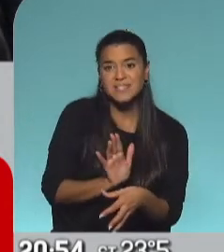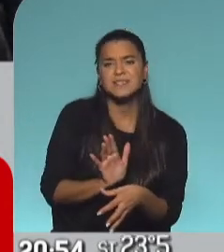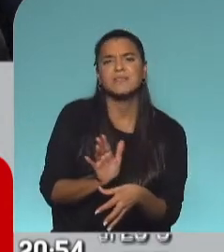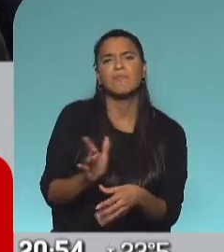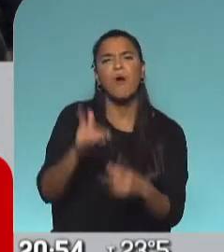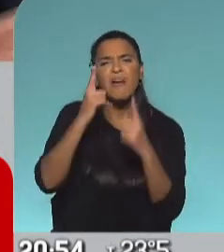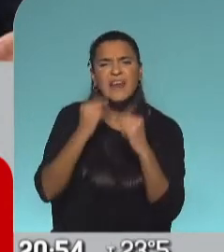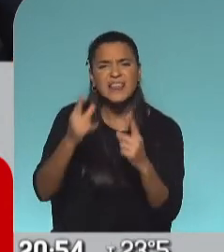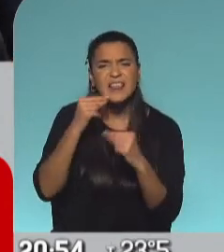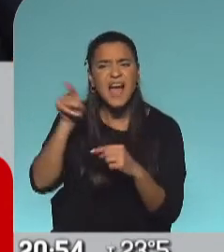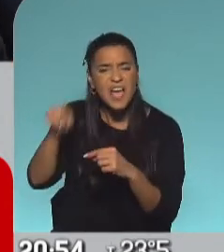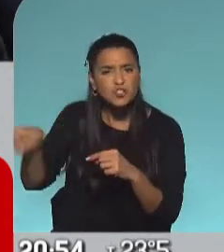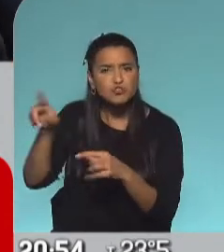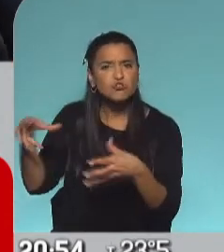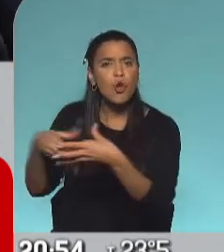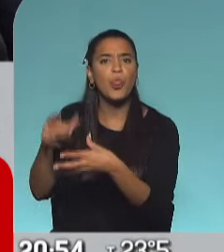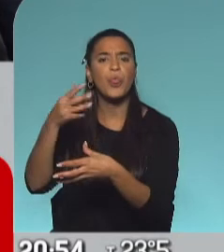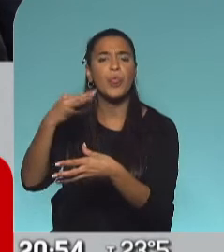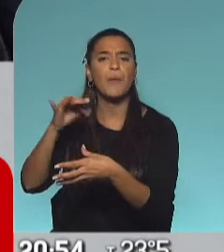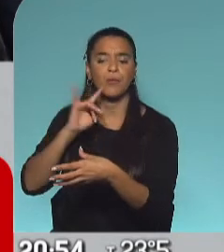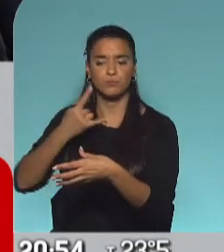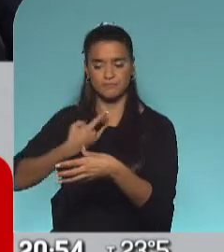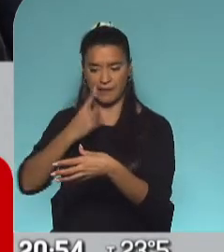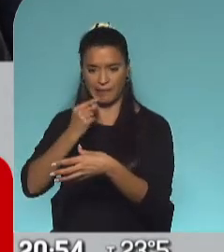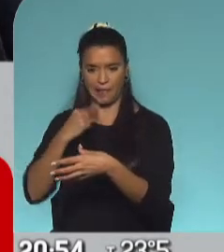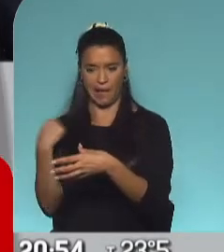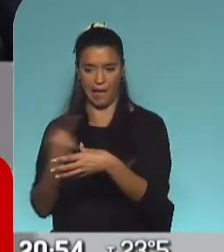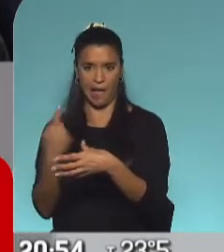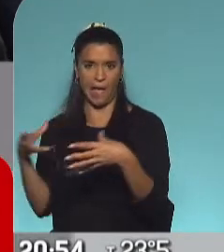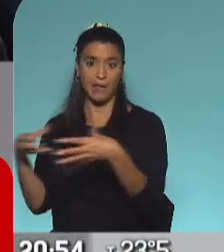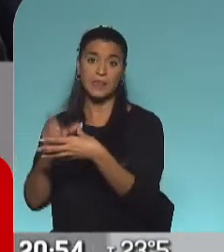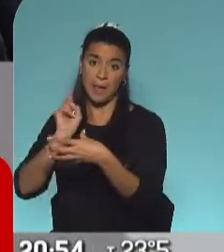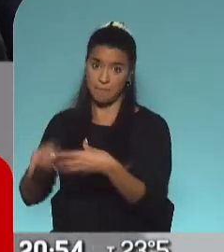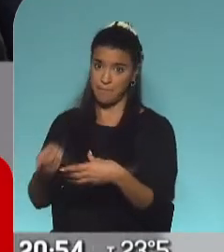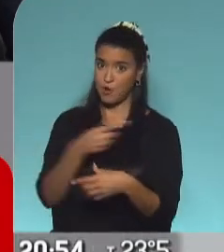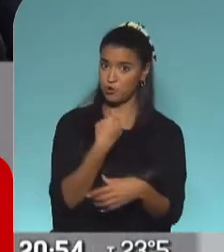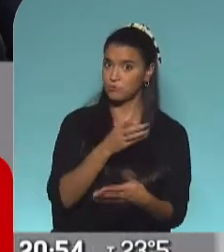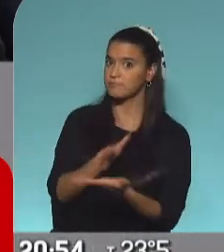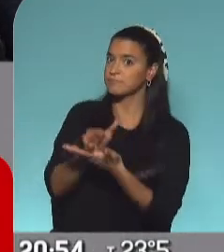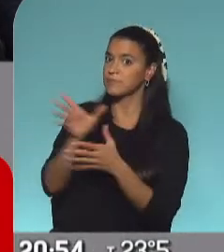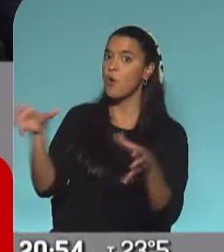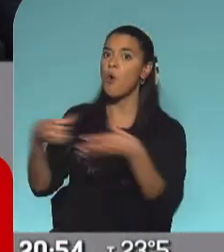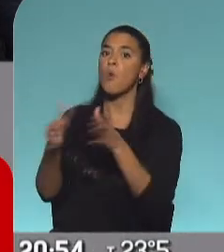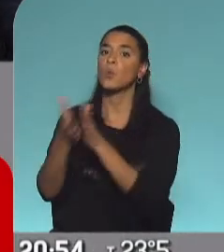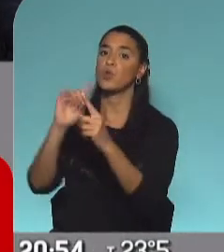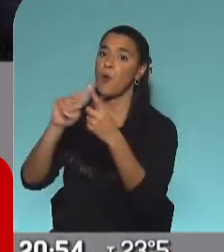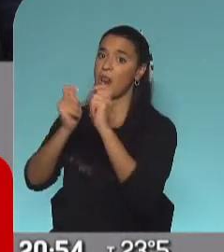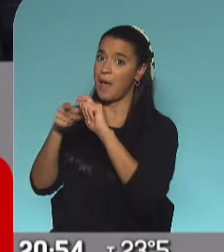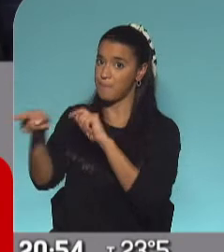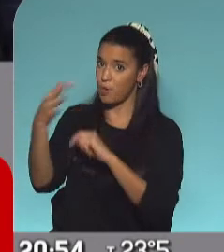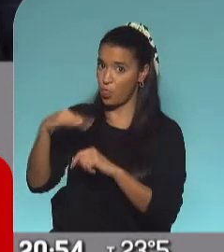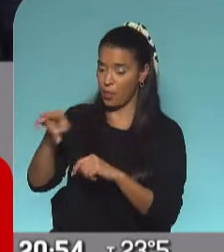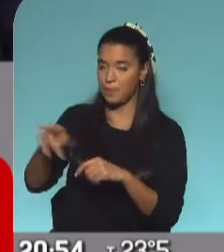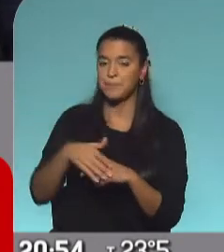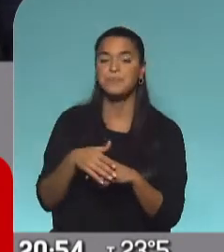hacer críticas, ellos deberían hacer una autocrítica. Y me parece que eso se lo debemos exigir también a la dirigencia de Juntos por el Cambio. Antes